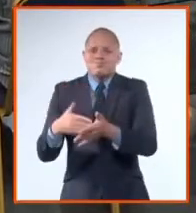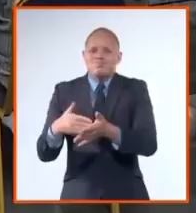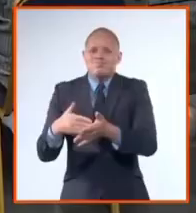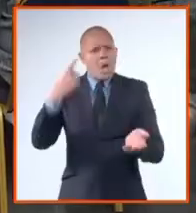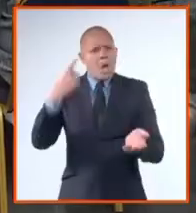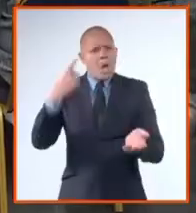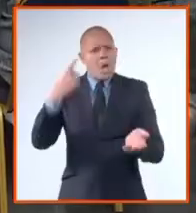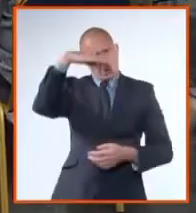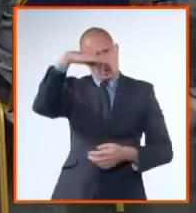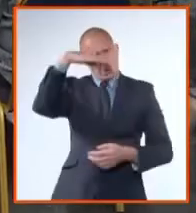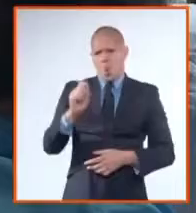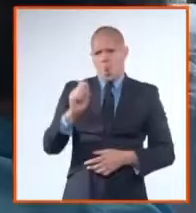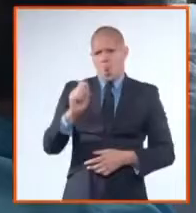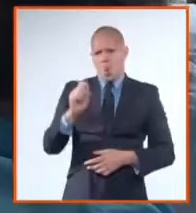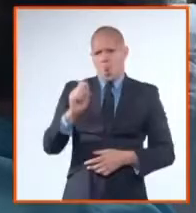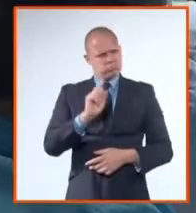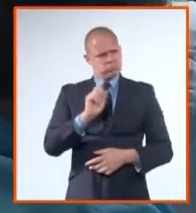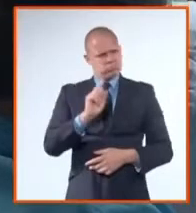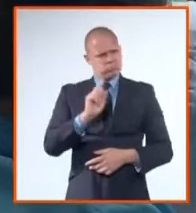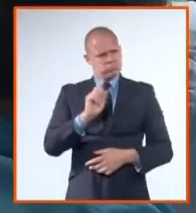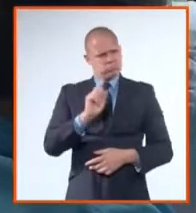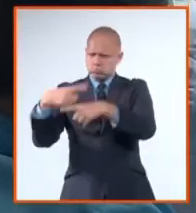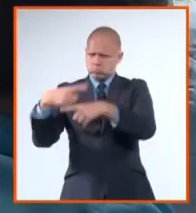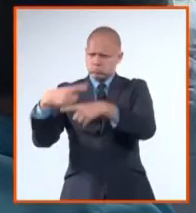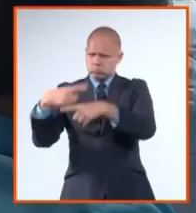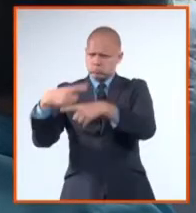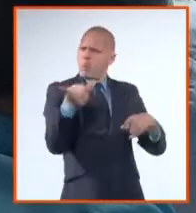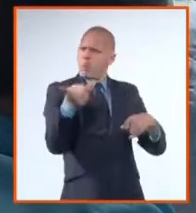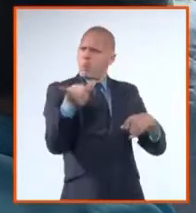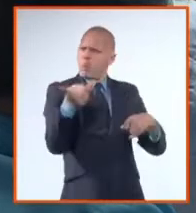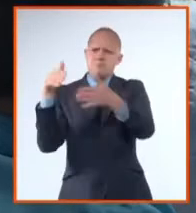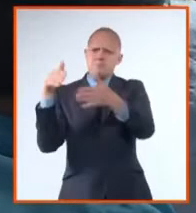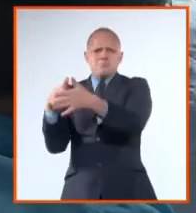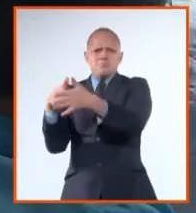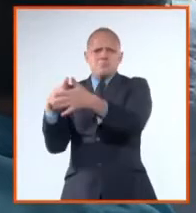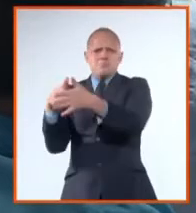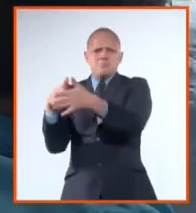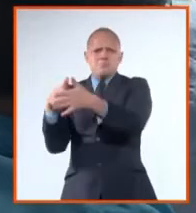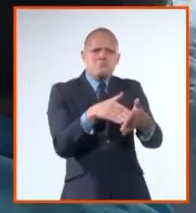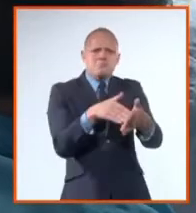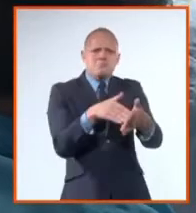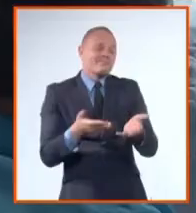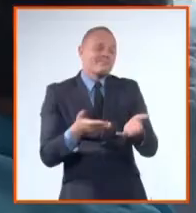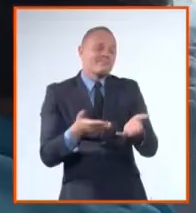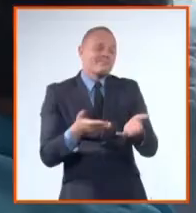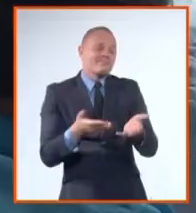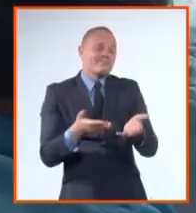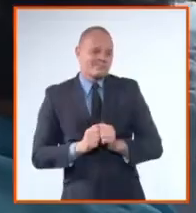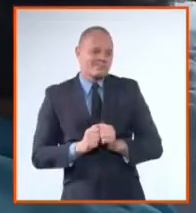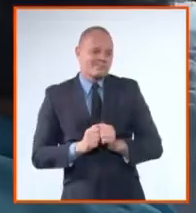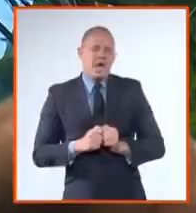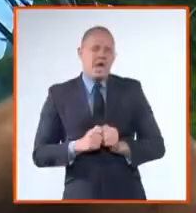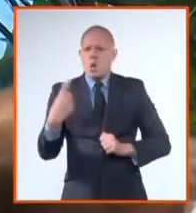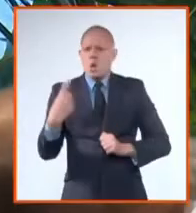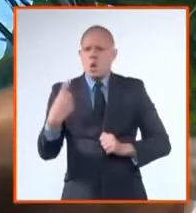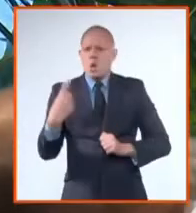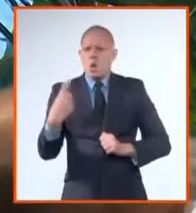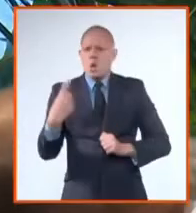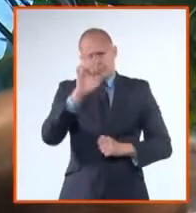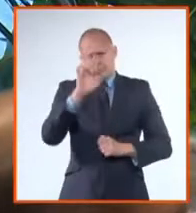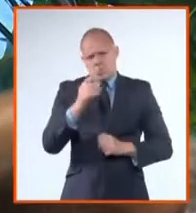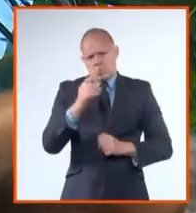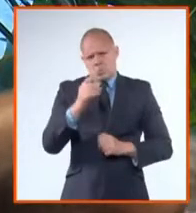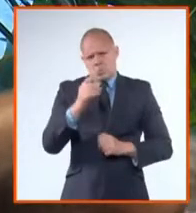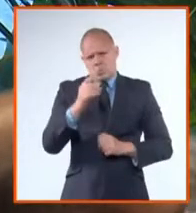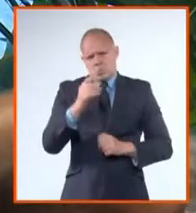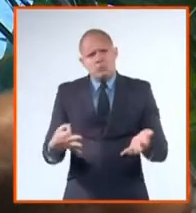sonrojarnos cuando ese tema lo tenemos presente. Y hay que hablarlo, en mi modo de ver, parto que me puedo